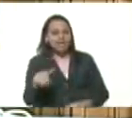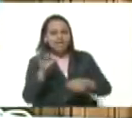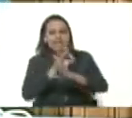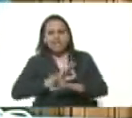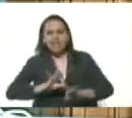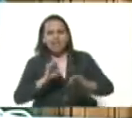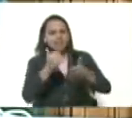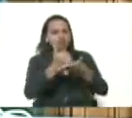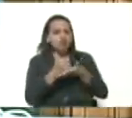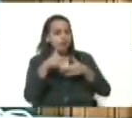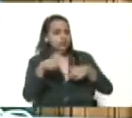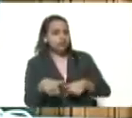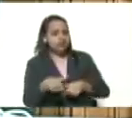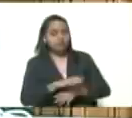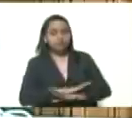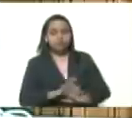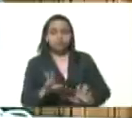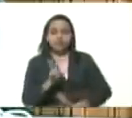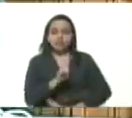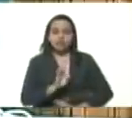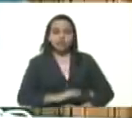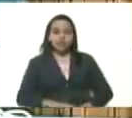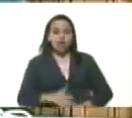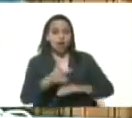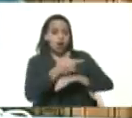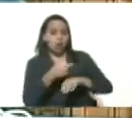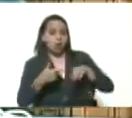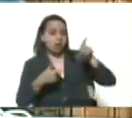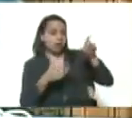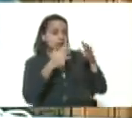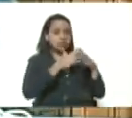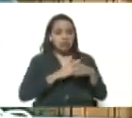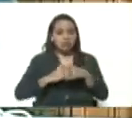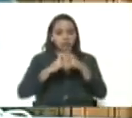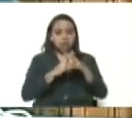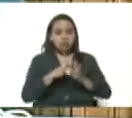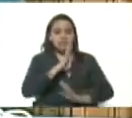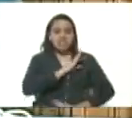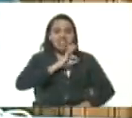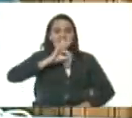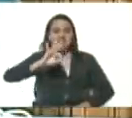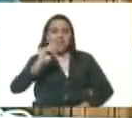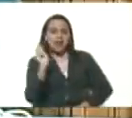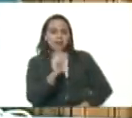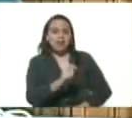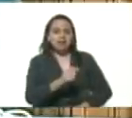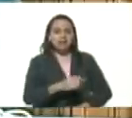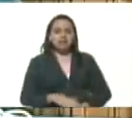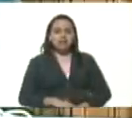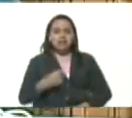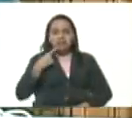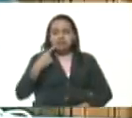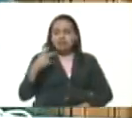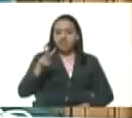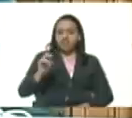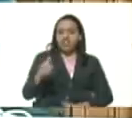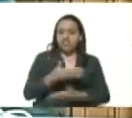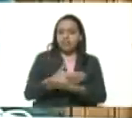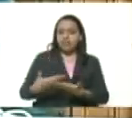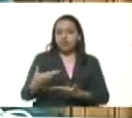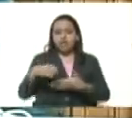ayuda a esto. El gobierno de Estados Unidos tiene 3 meses ofreciendo 20 millones de